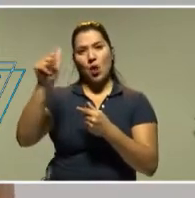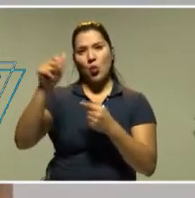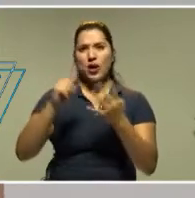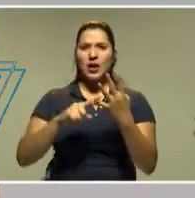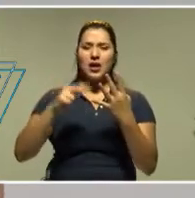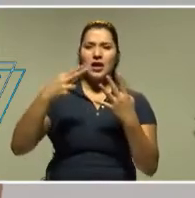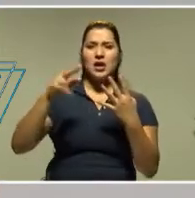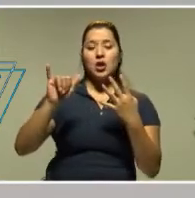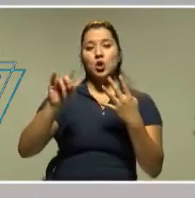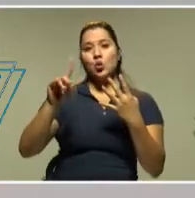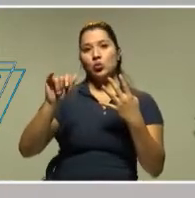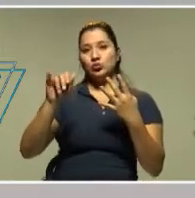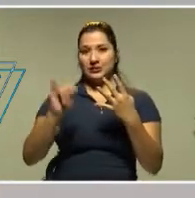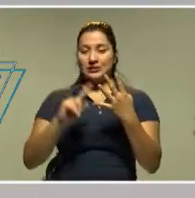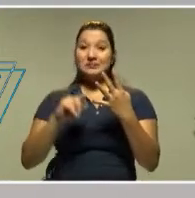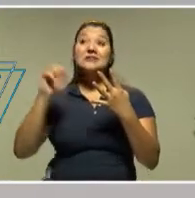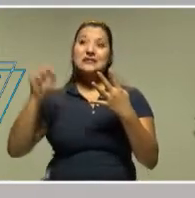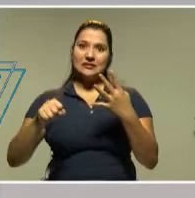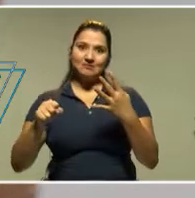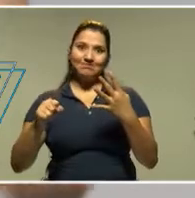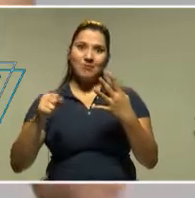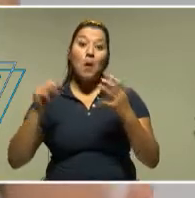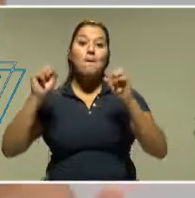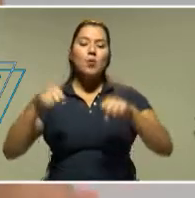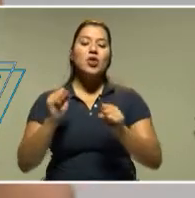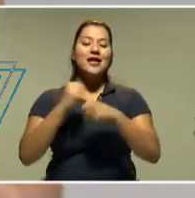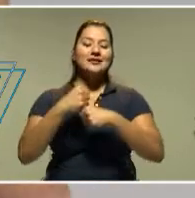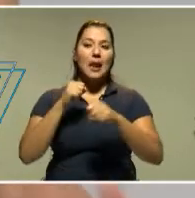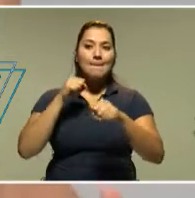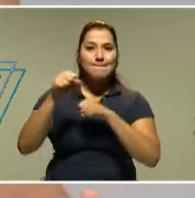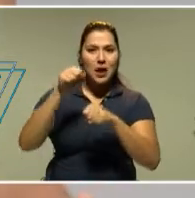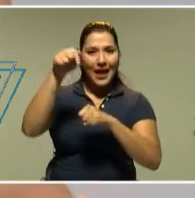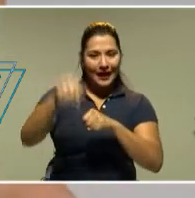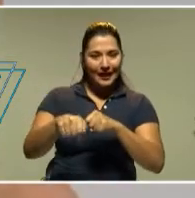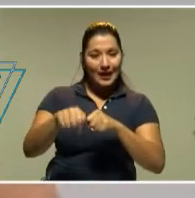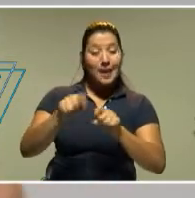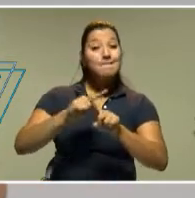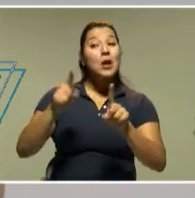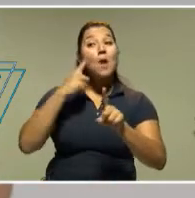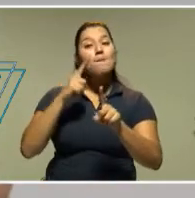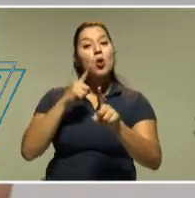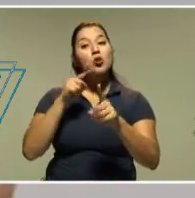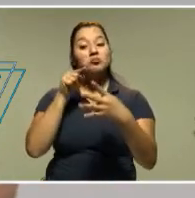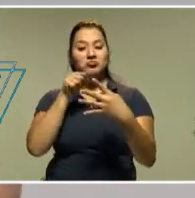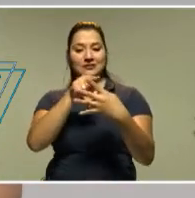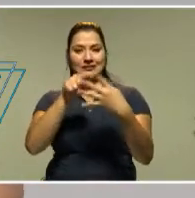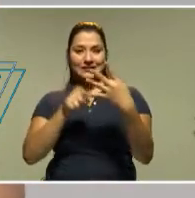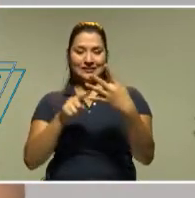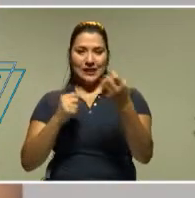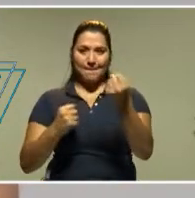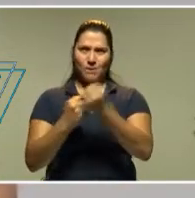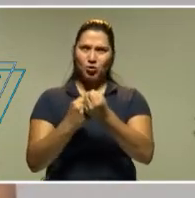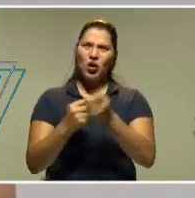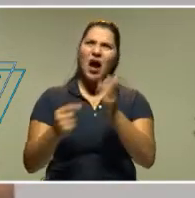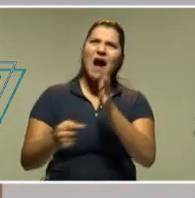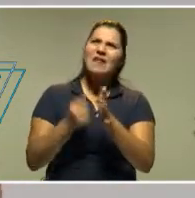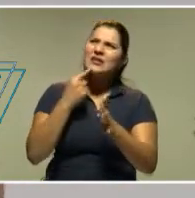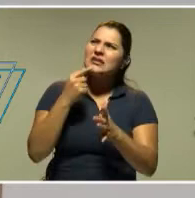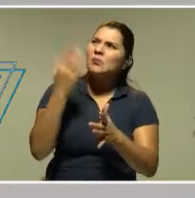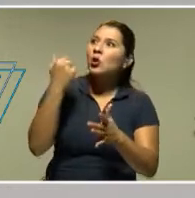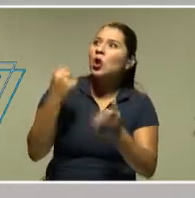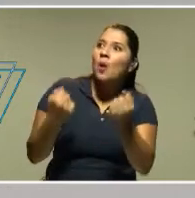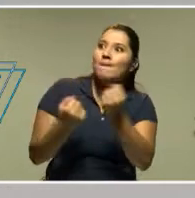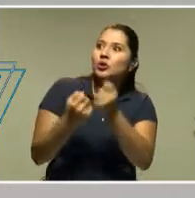pudo hacer la pelea aquí por ese apoyo. A veces dicen, ¿por qué no siguen el apoyo antes? Y a veces hay que dar ¿cómo